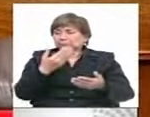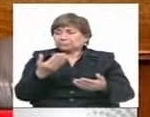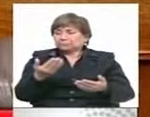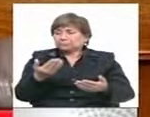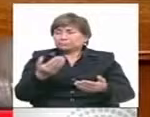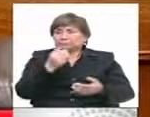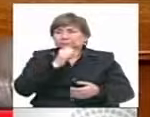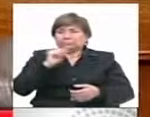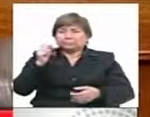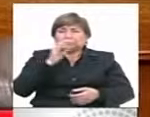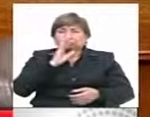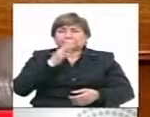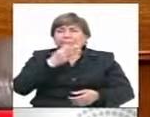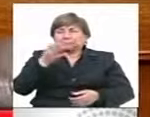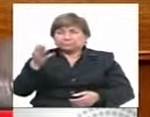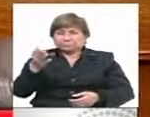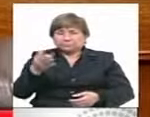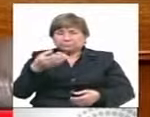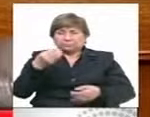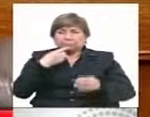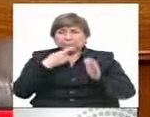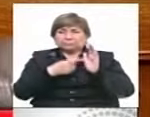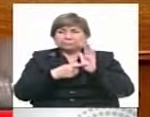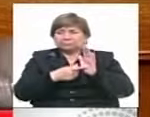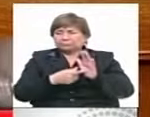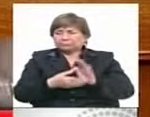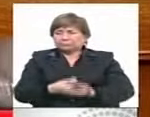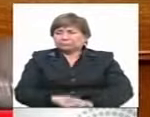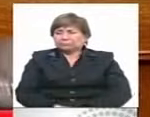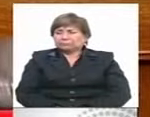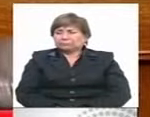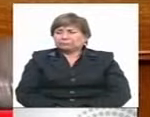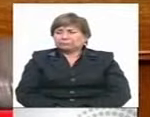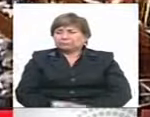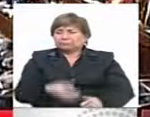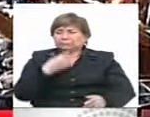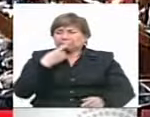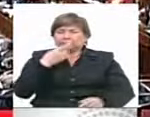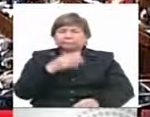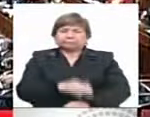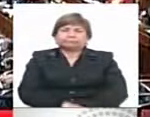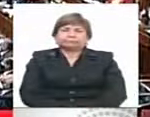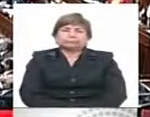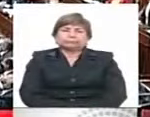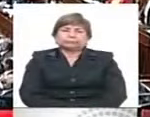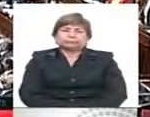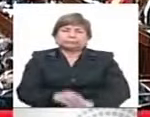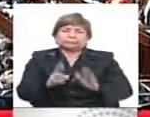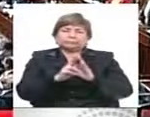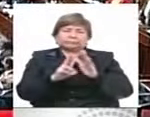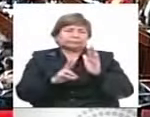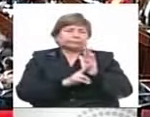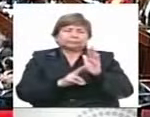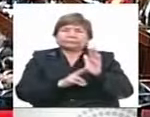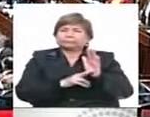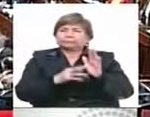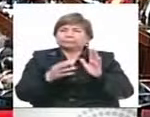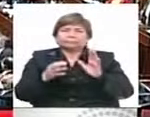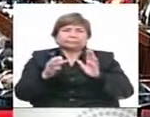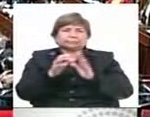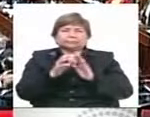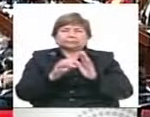¿Alguien tiene alguien en contra? Estoy haciendo referencia... Señor relator, lea el reglamento, por favor. Reglamento del Congreso de la